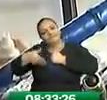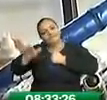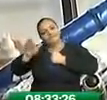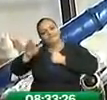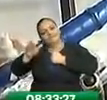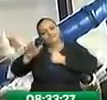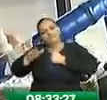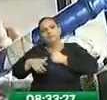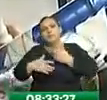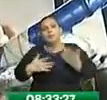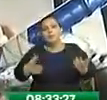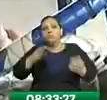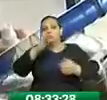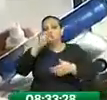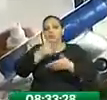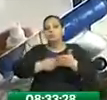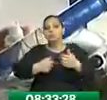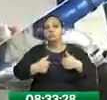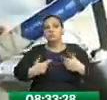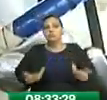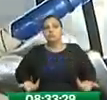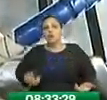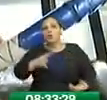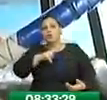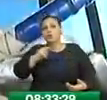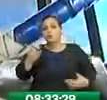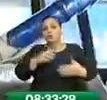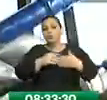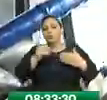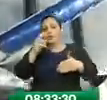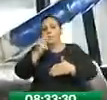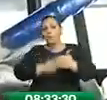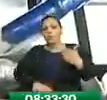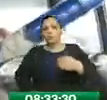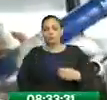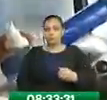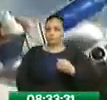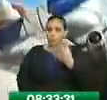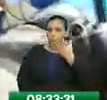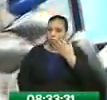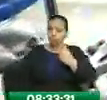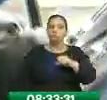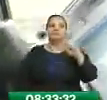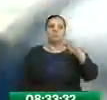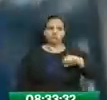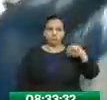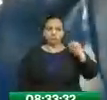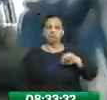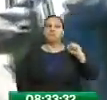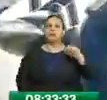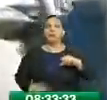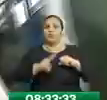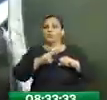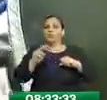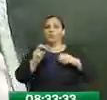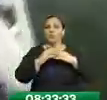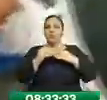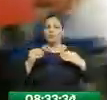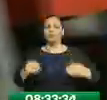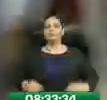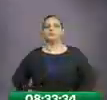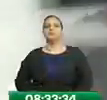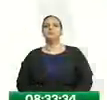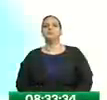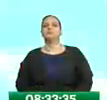¿De cuánto lo pueden sancionar? $200 vale la... Ay, bastante. Claro, son más fuertes. Muchas gracias. Suerte. Y también